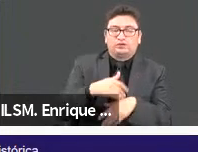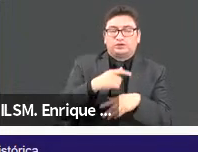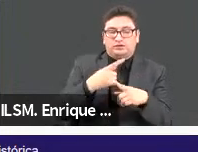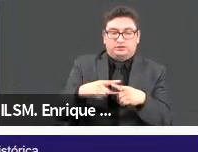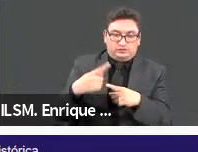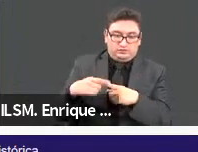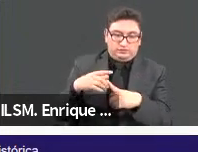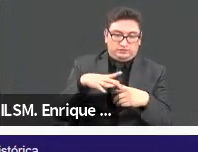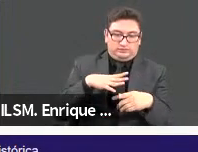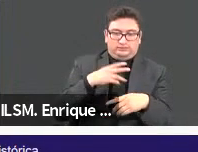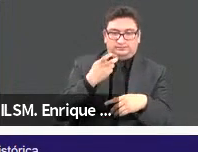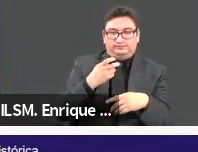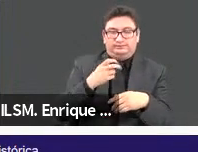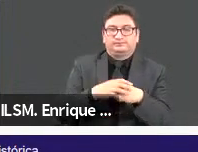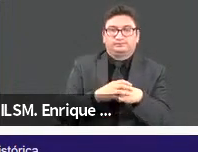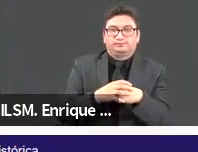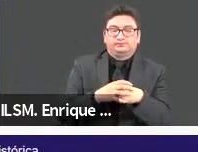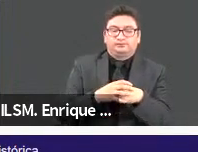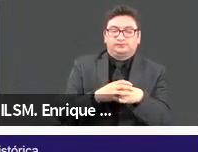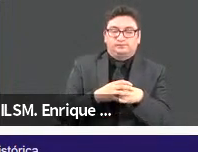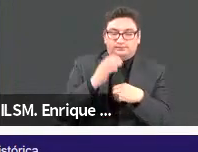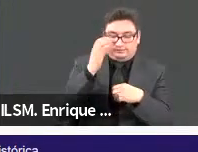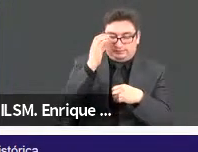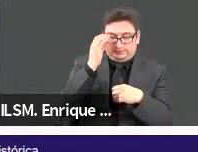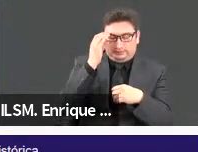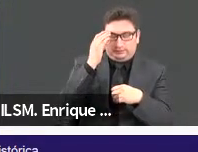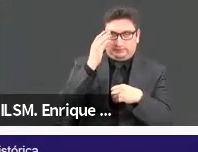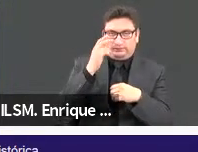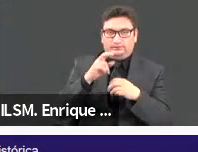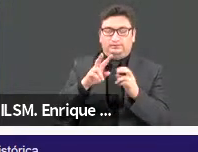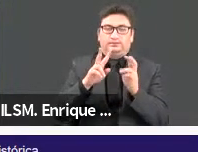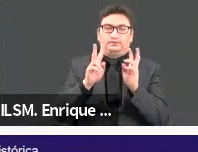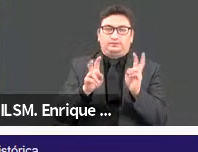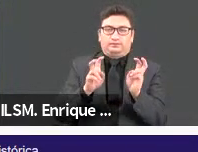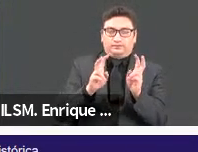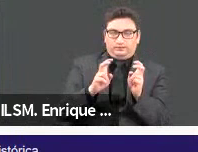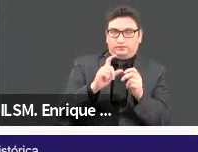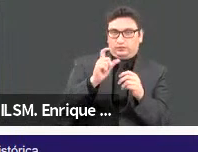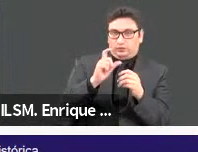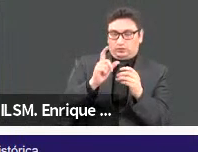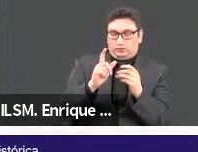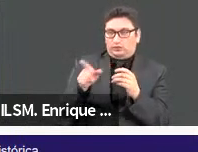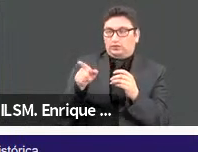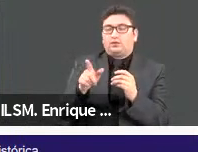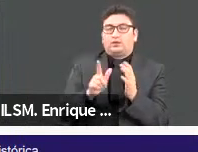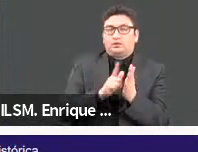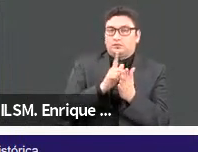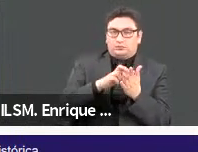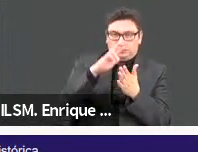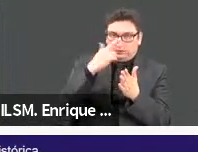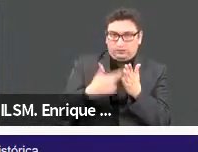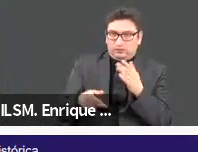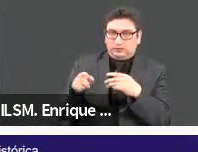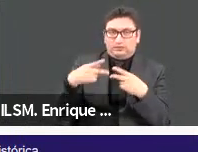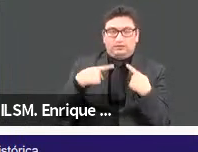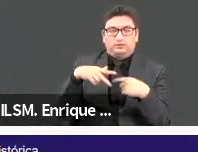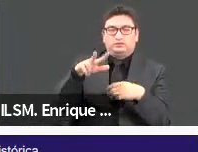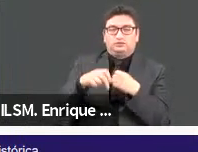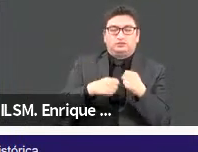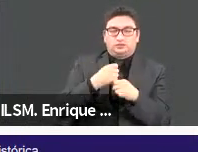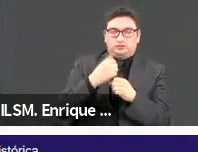esta última, precisamente en el caso de delitos donde estén implicados menores de edad y